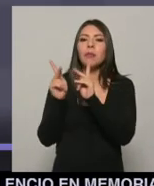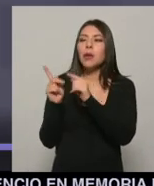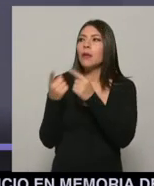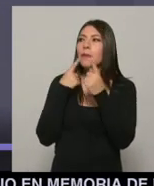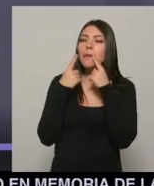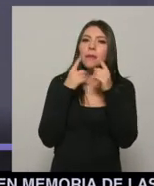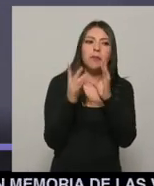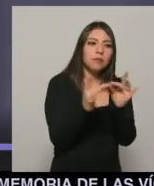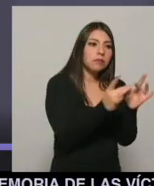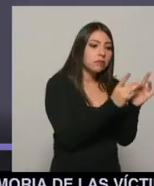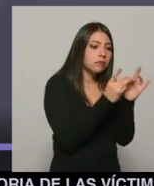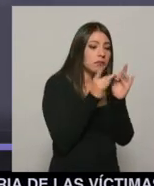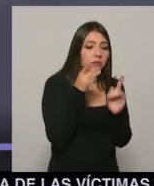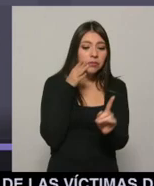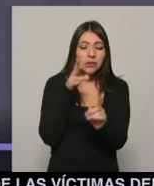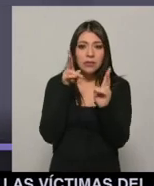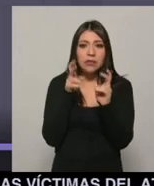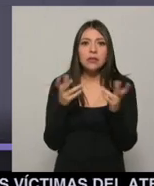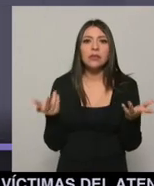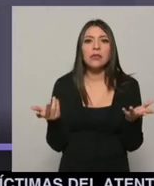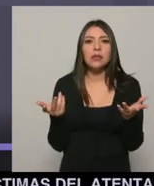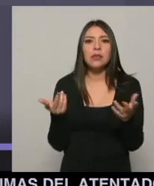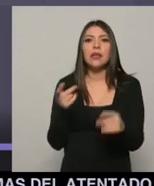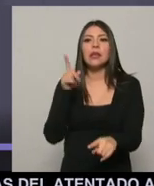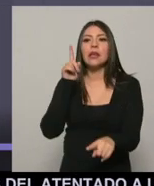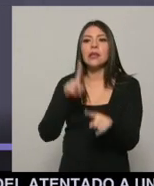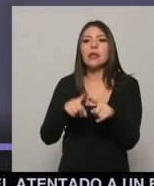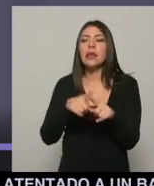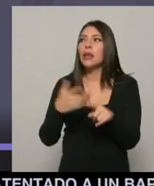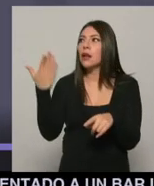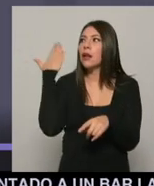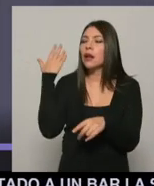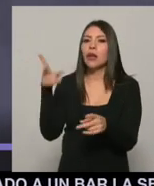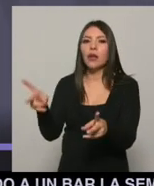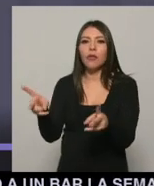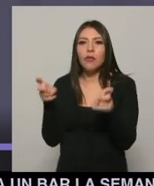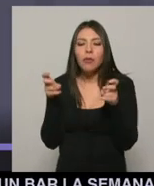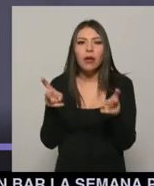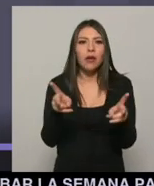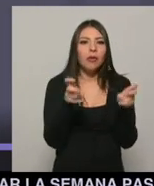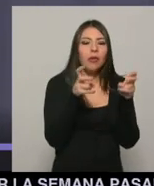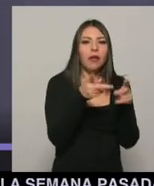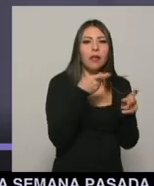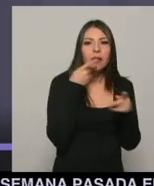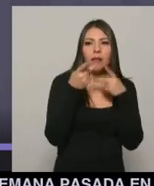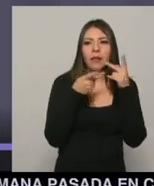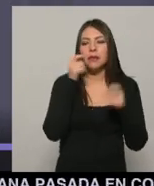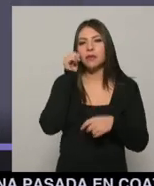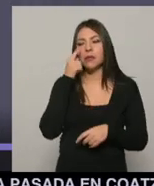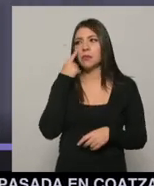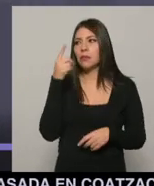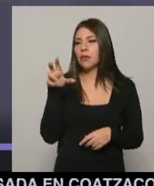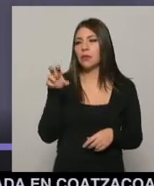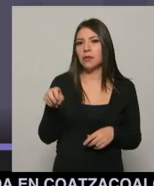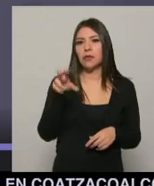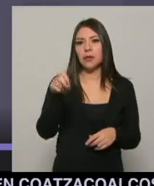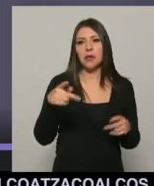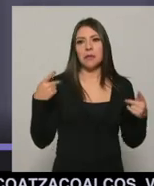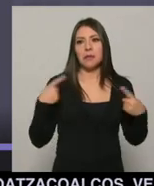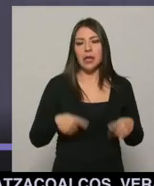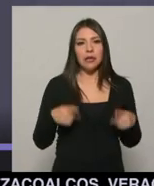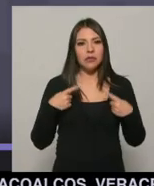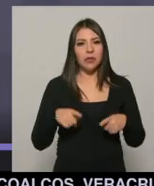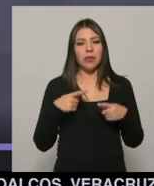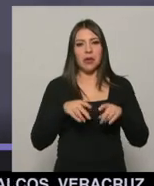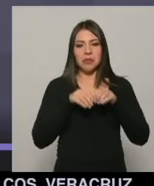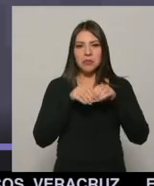de esta ciudad es a quién asaltaron la semana pasada. Ya lo vimos, lo vemos a cada rato con personajes públicos, pero